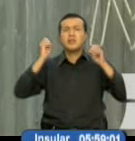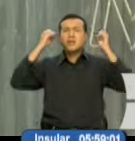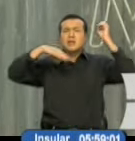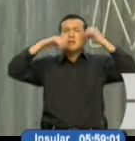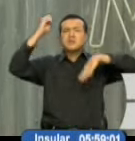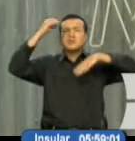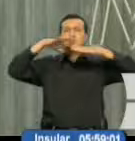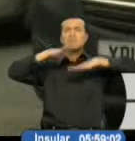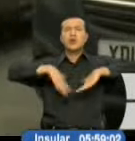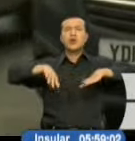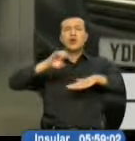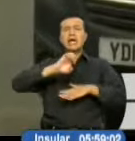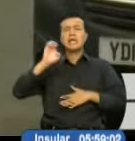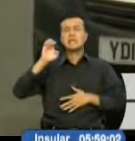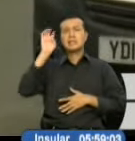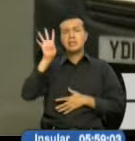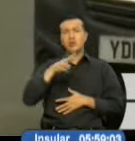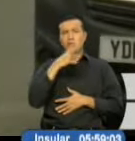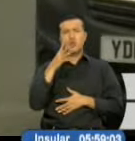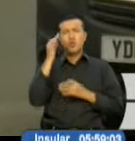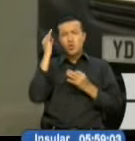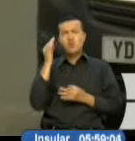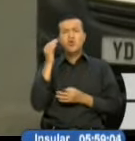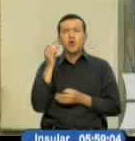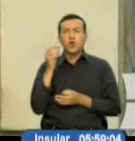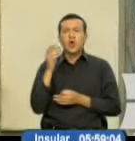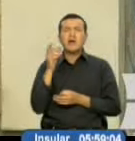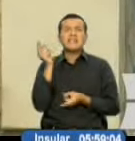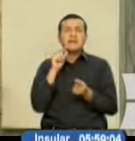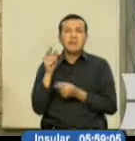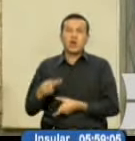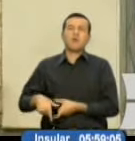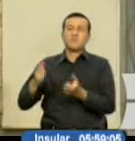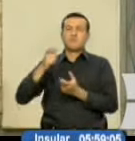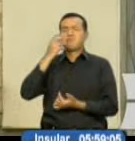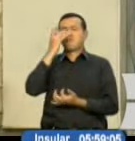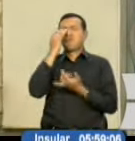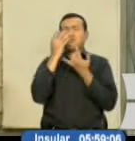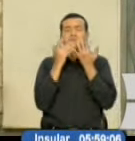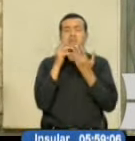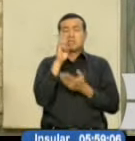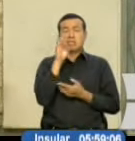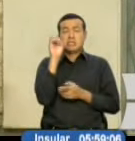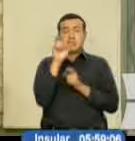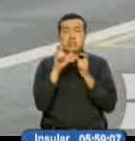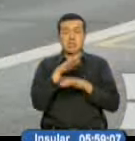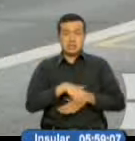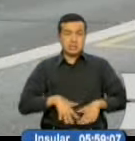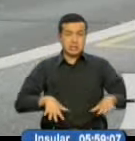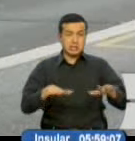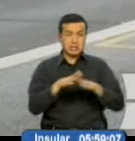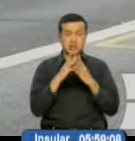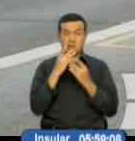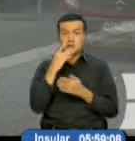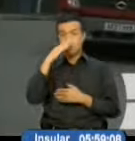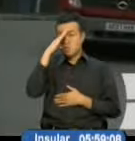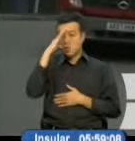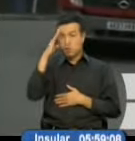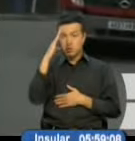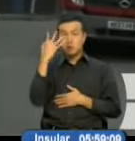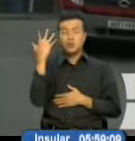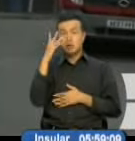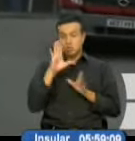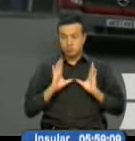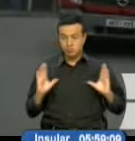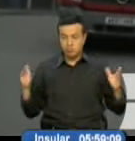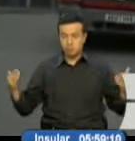en el este de Londres. El hecho obligó a desalojar a las 600 personas que se encontraban en el lugar. Además, la policía acordonó